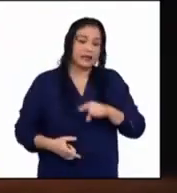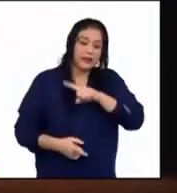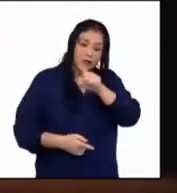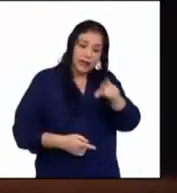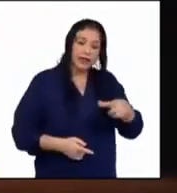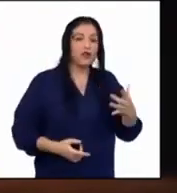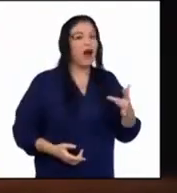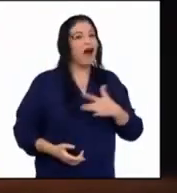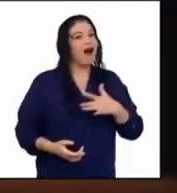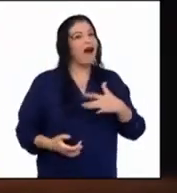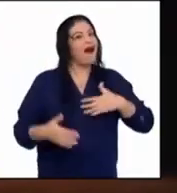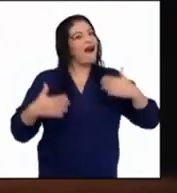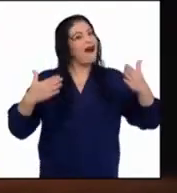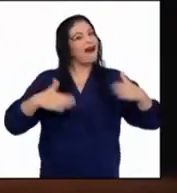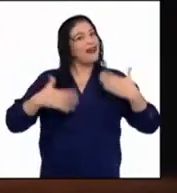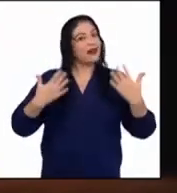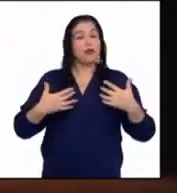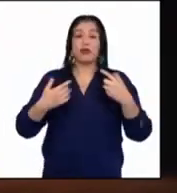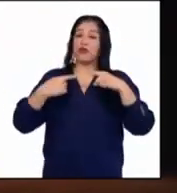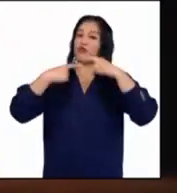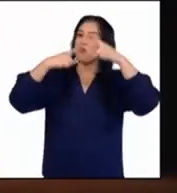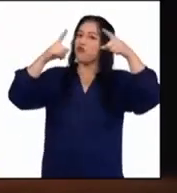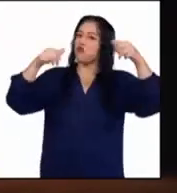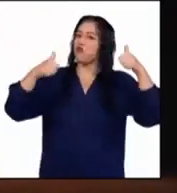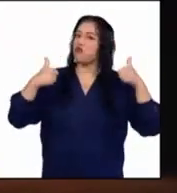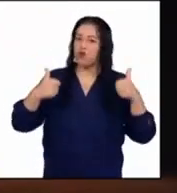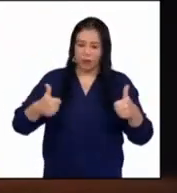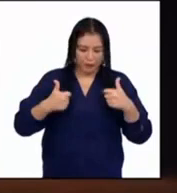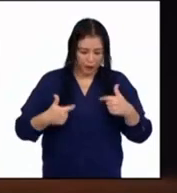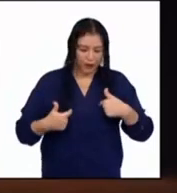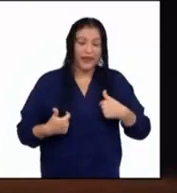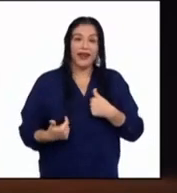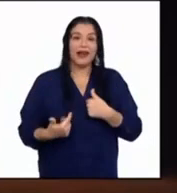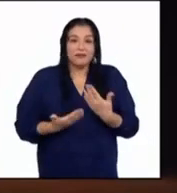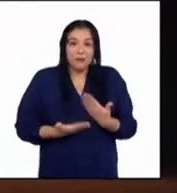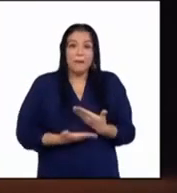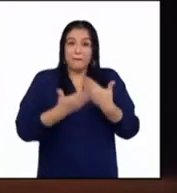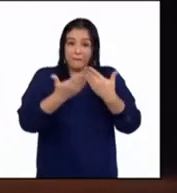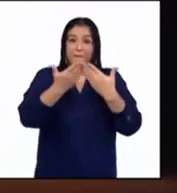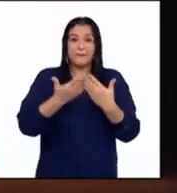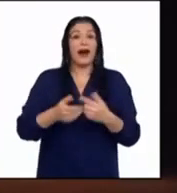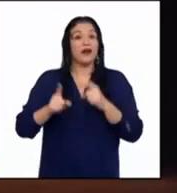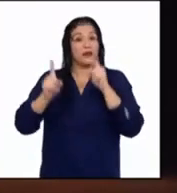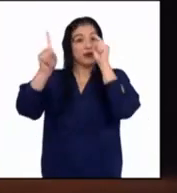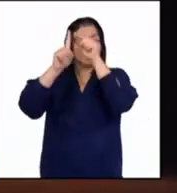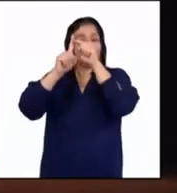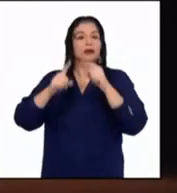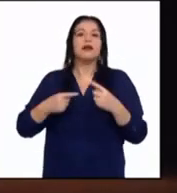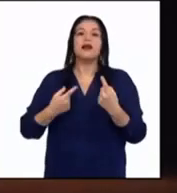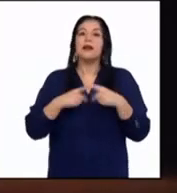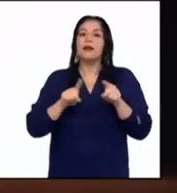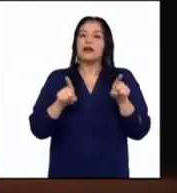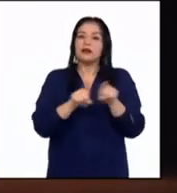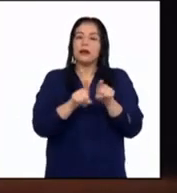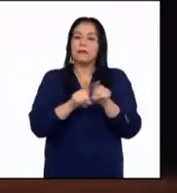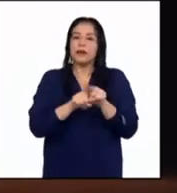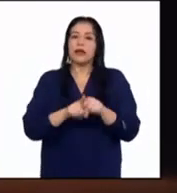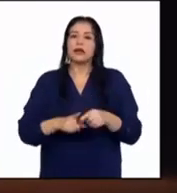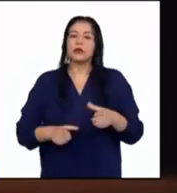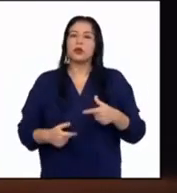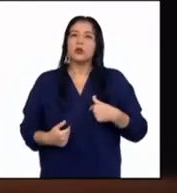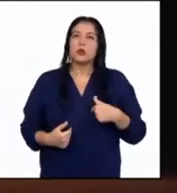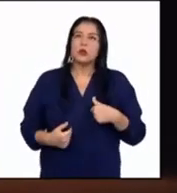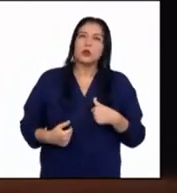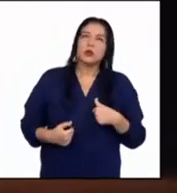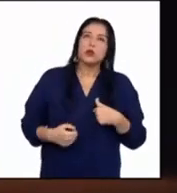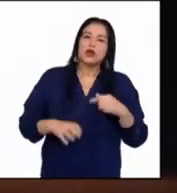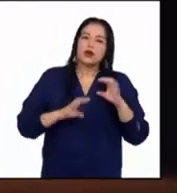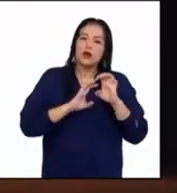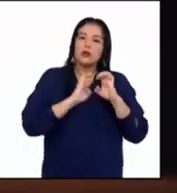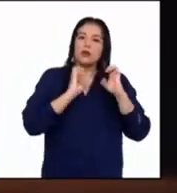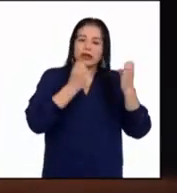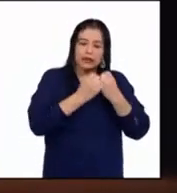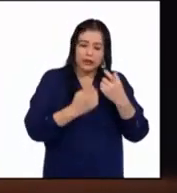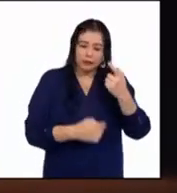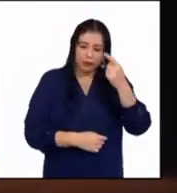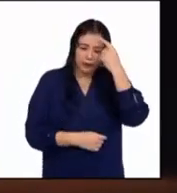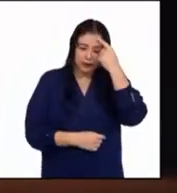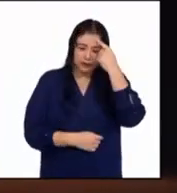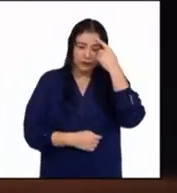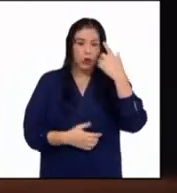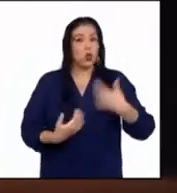mucha alegría y fue un éxito porque era lo que nos habíamos planteado, al mismo tiempo nos generó